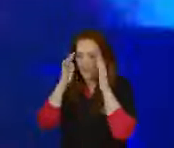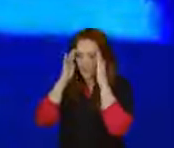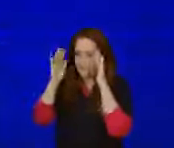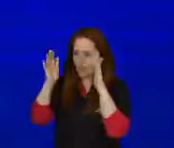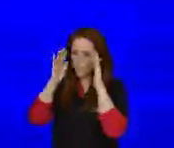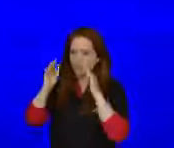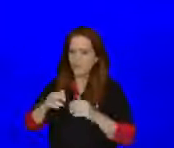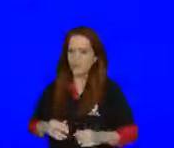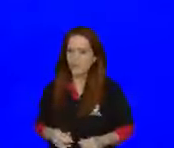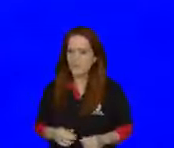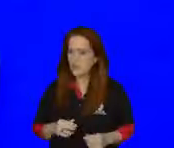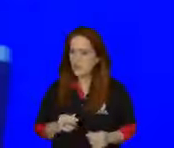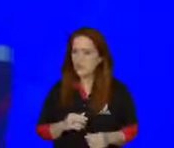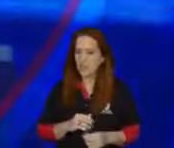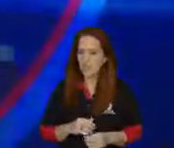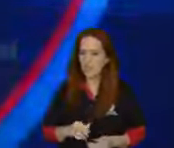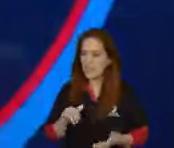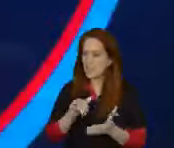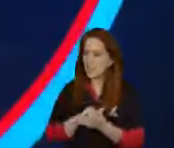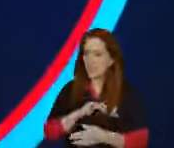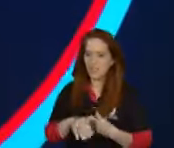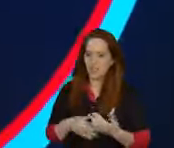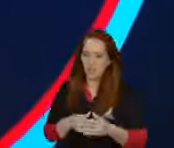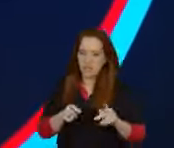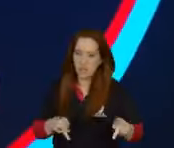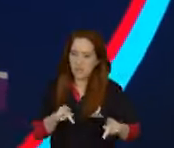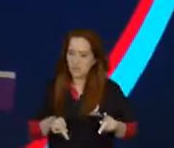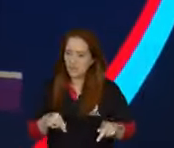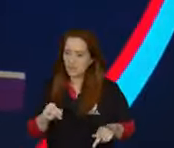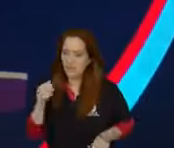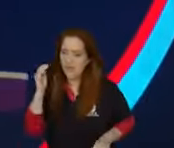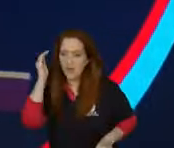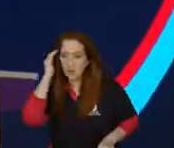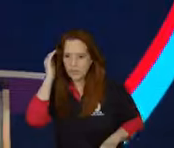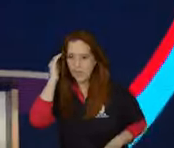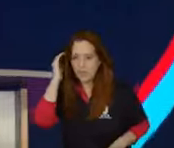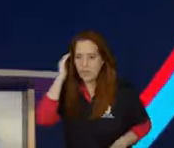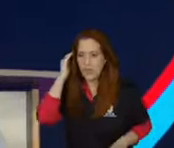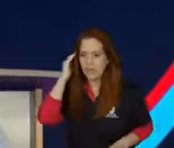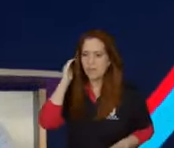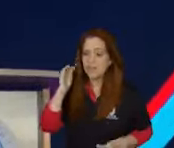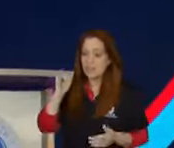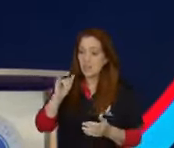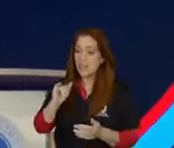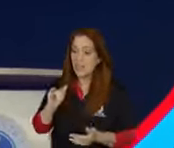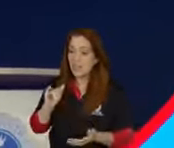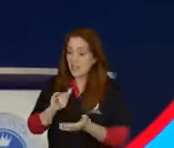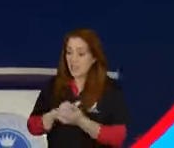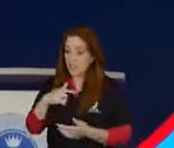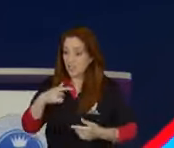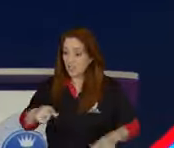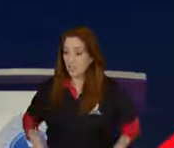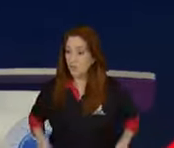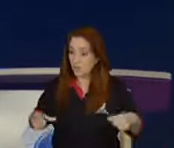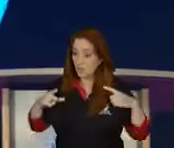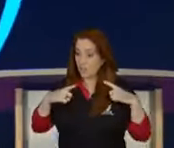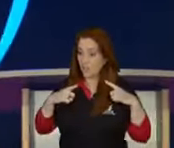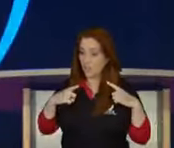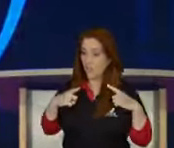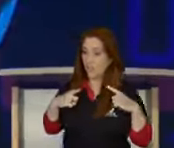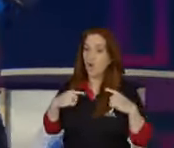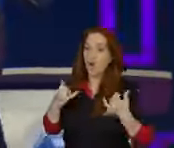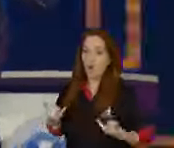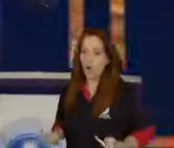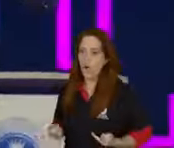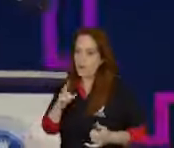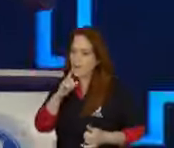Y que lo sepa el mundo, que si vivo es por él. Vamos, díselo. Y que si vivo es por él.